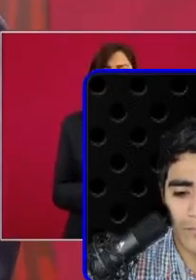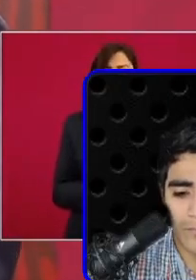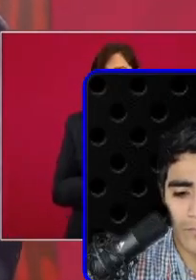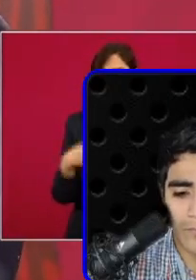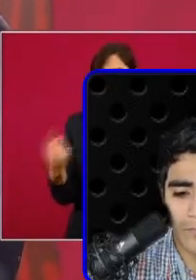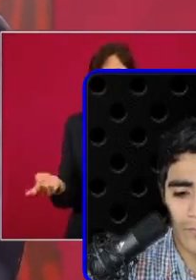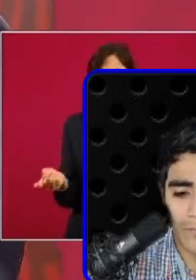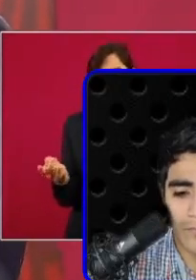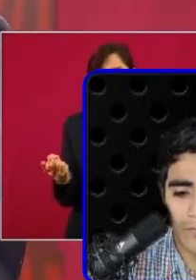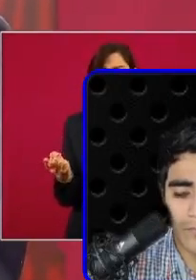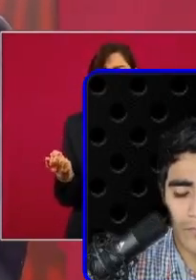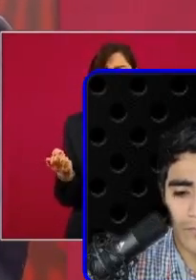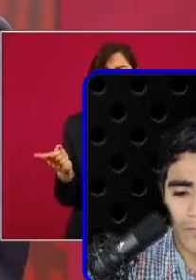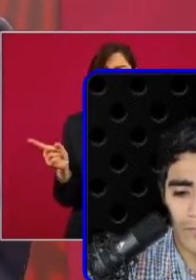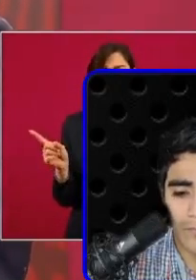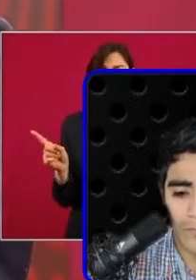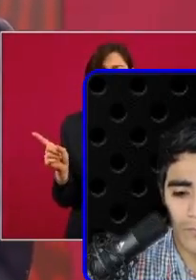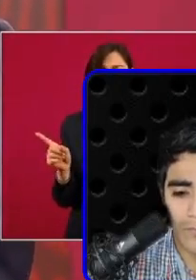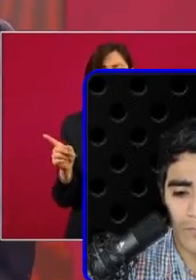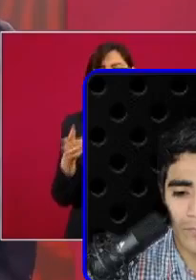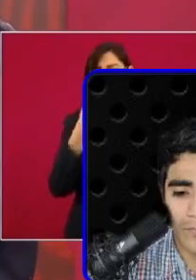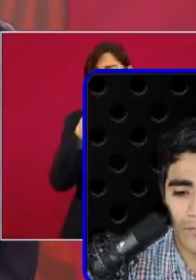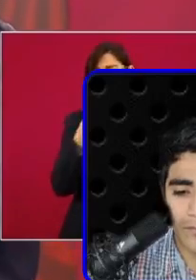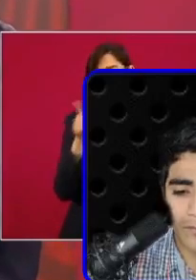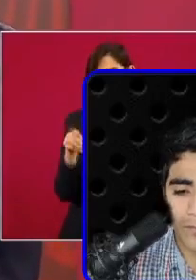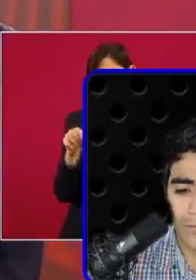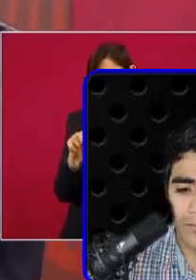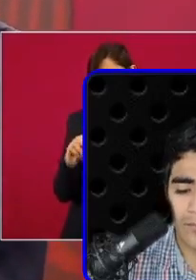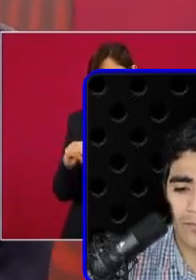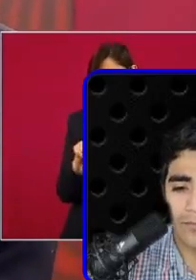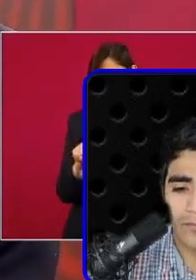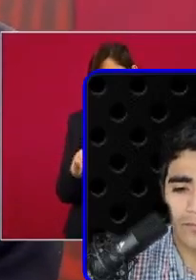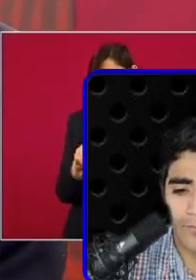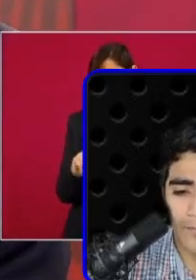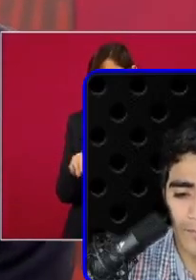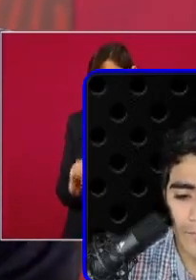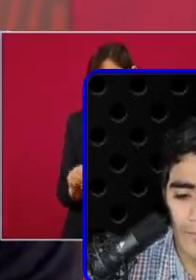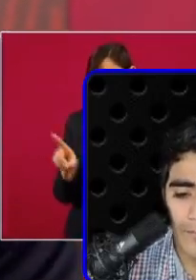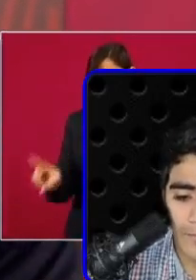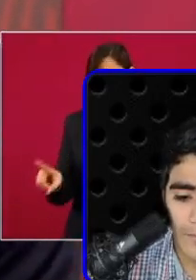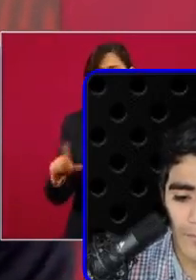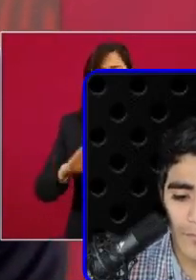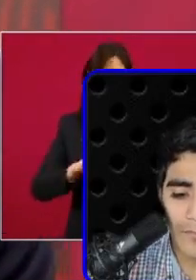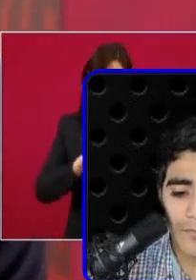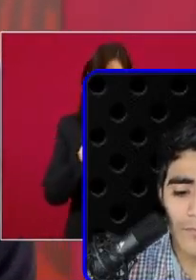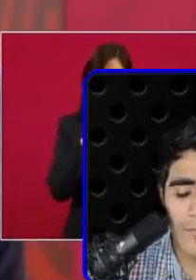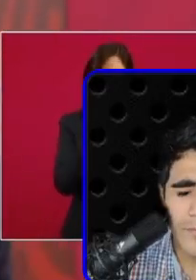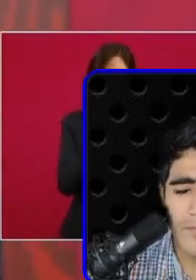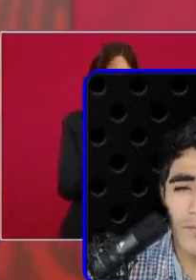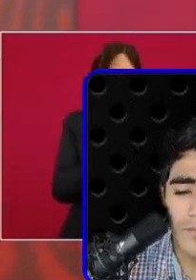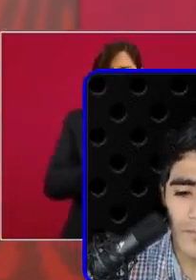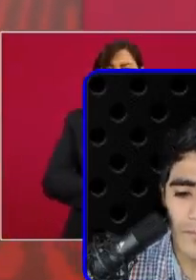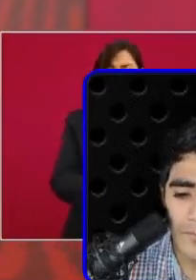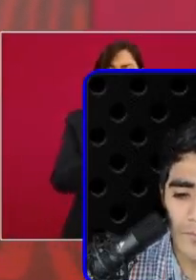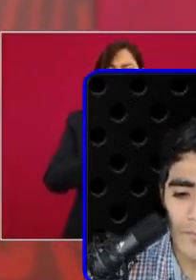él declaró de que lo habían contratado y tenía que cantar.